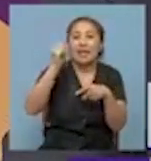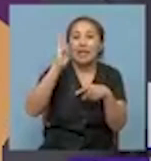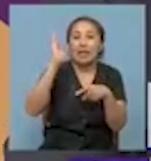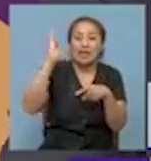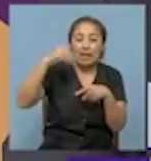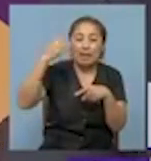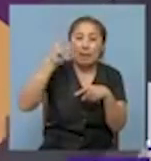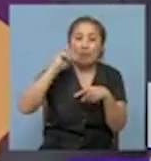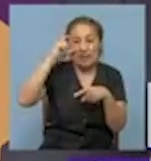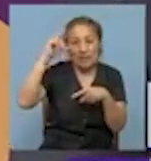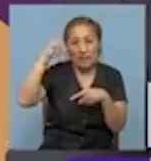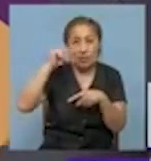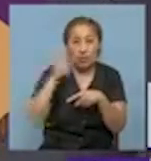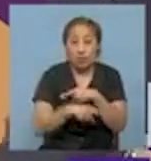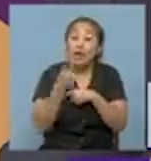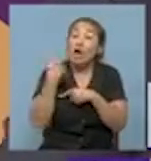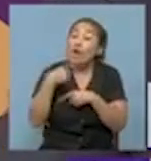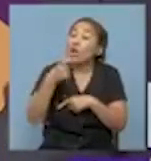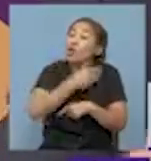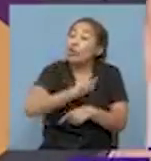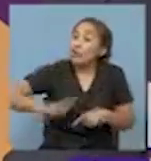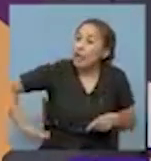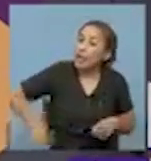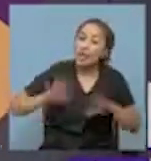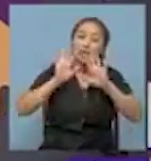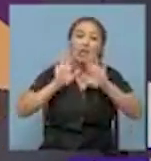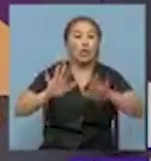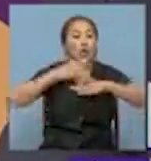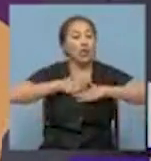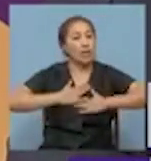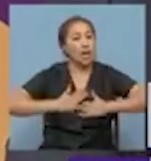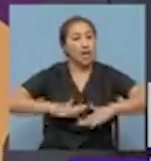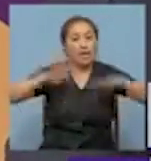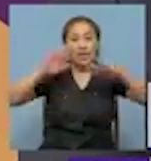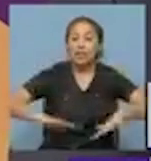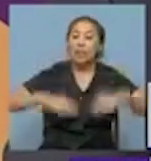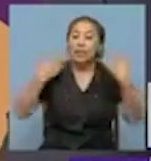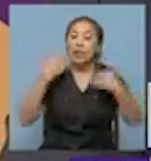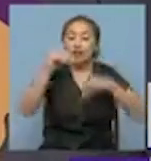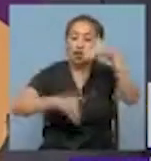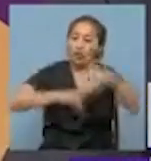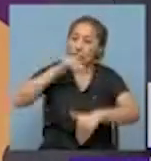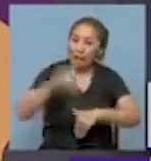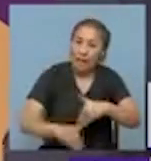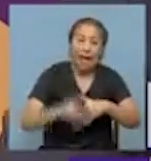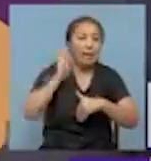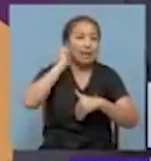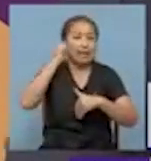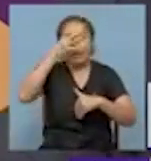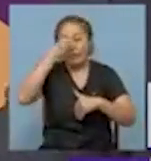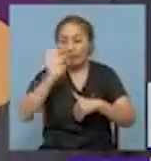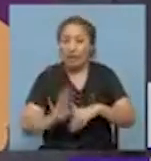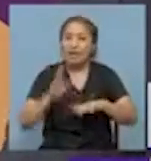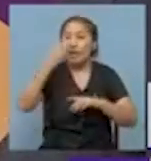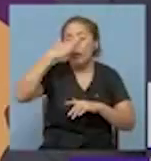tener prevén terminar bien el año votar el presupuesto digamos que se salga bien organizado el g20 y después pasar